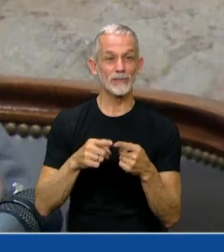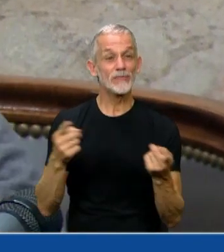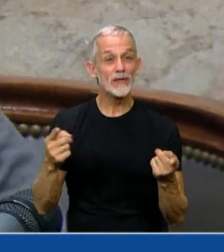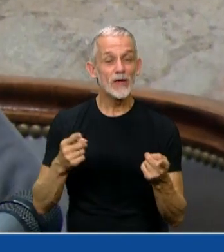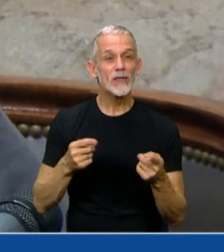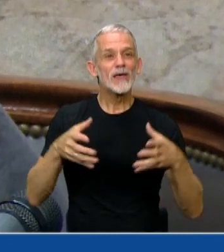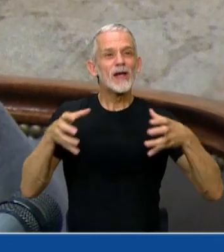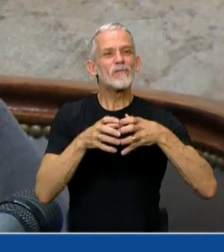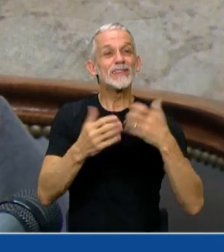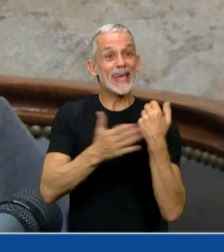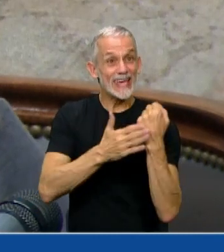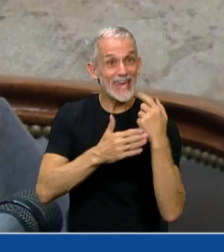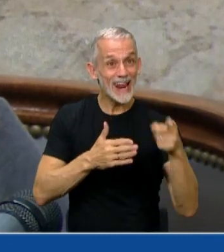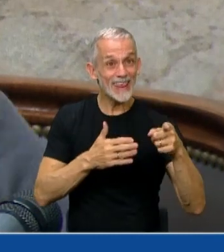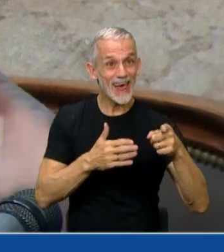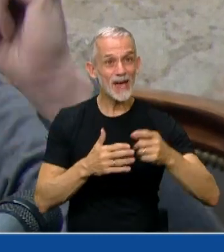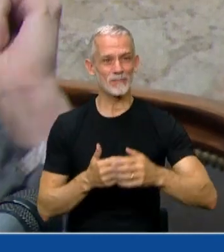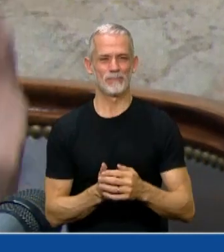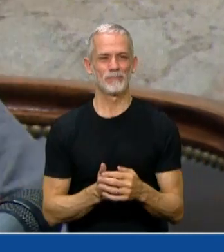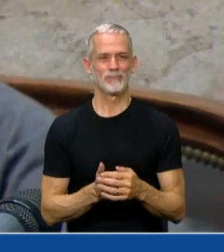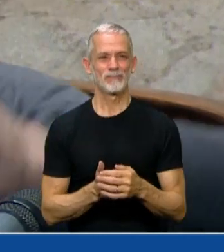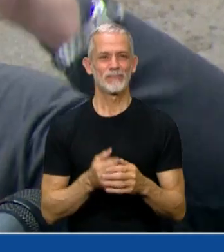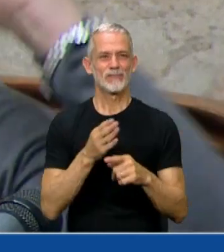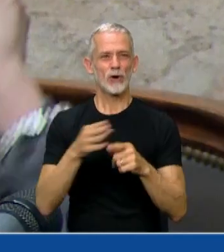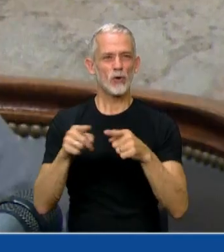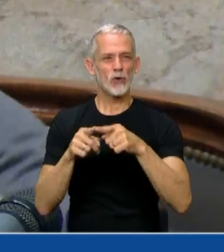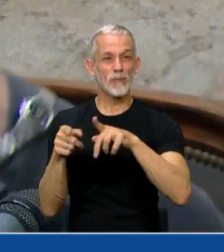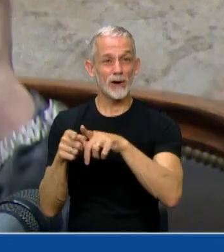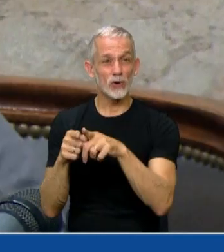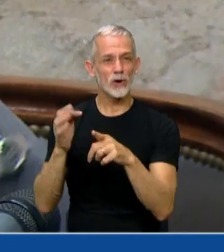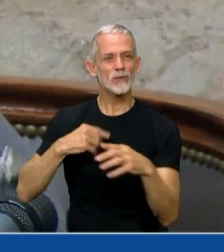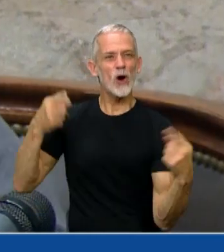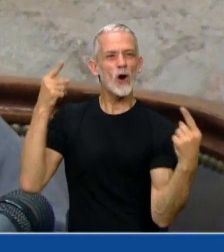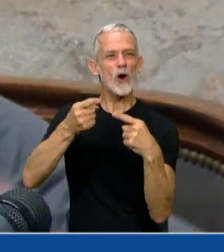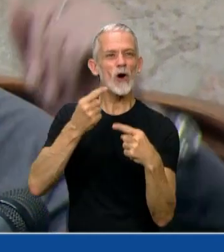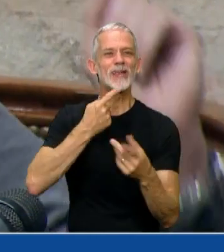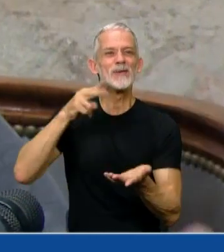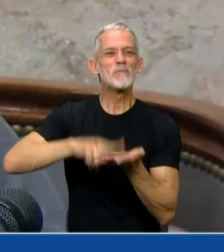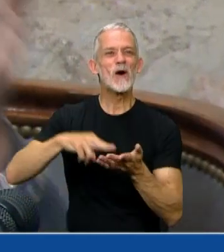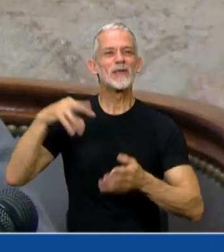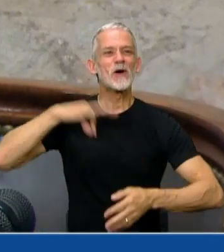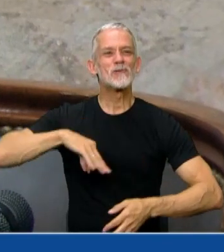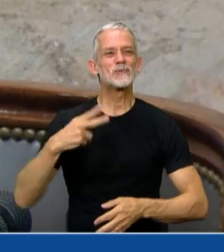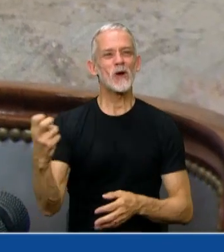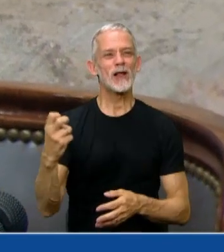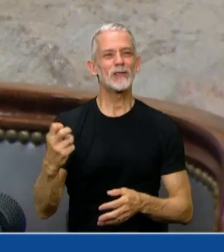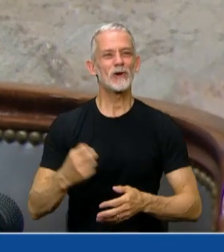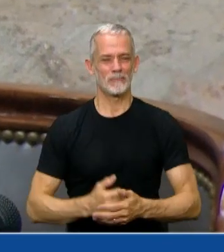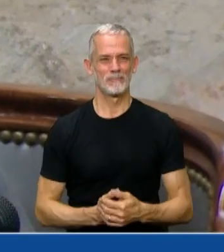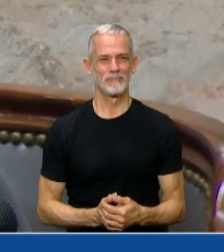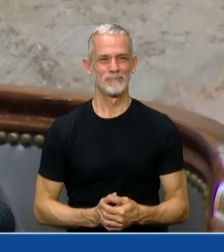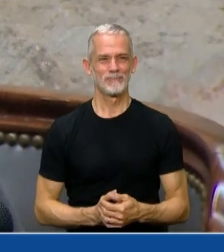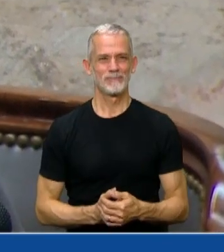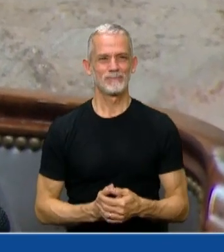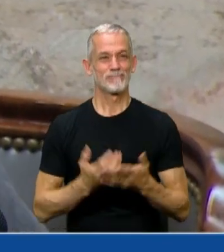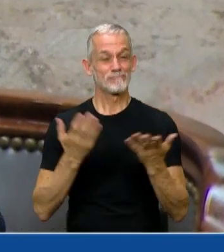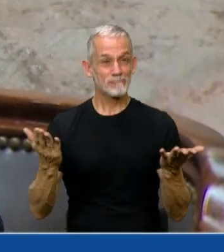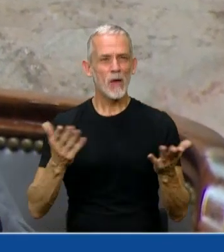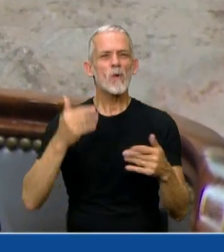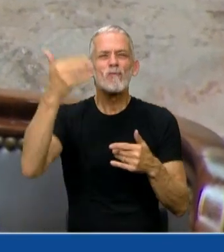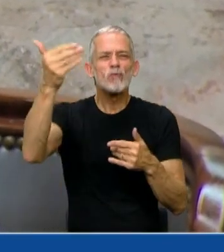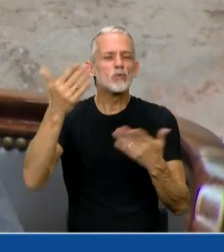Frente de Izquierda, consideramos y estamos en contra del impuesto al salario ayer, hoy y en el futuro.